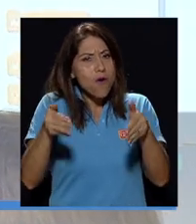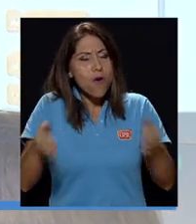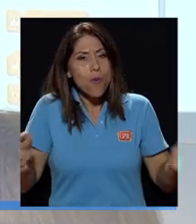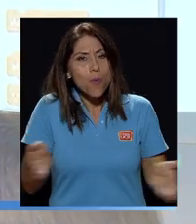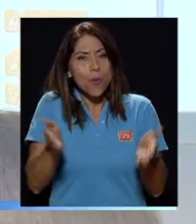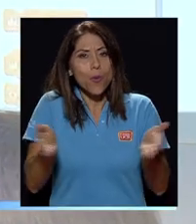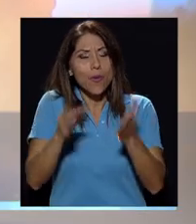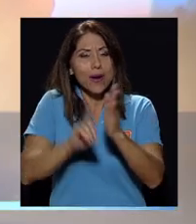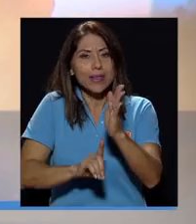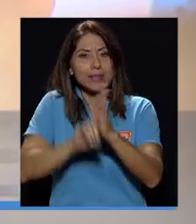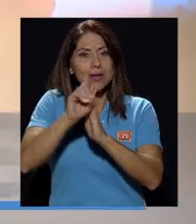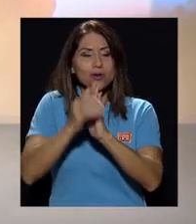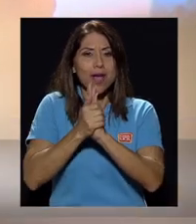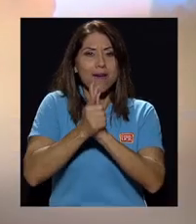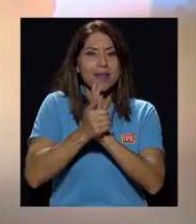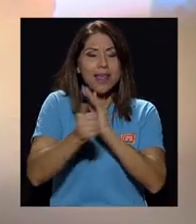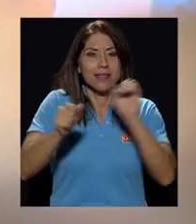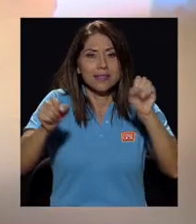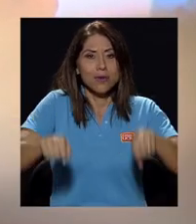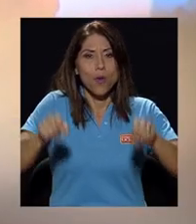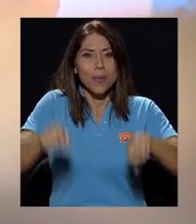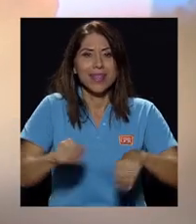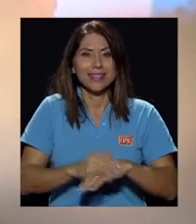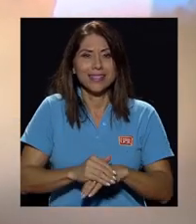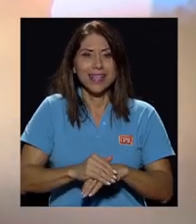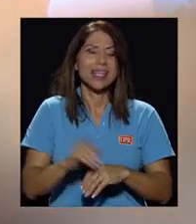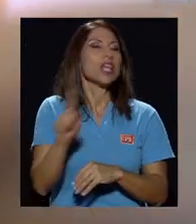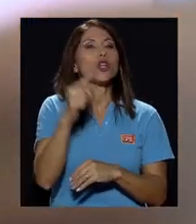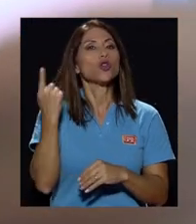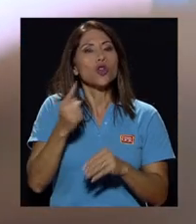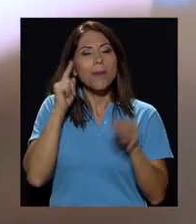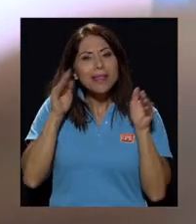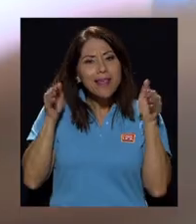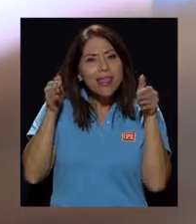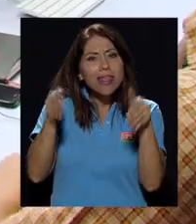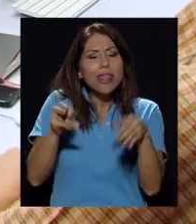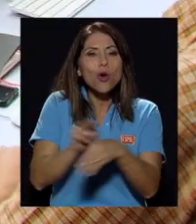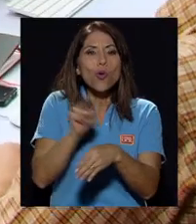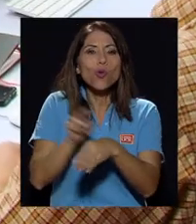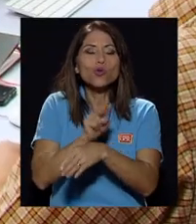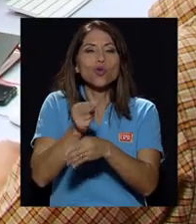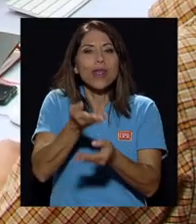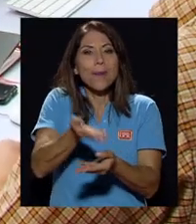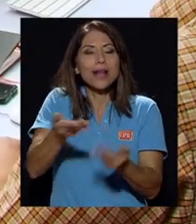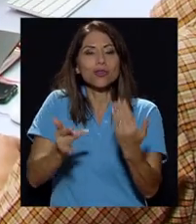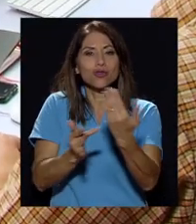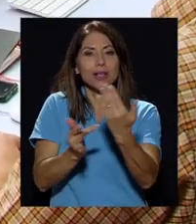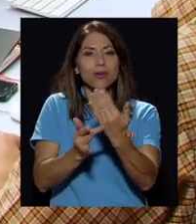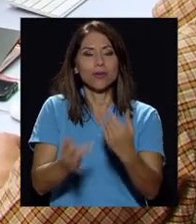promover el desarrollo de habilidades y competencias más que en el uso de aparatos tecnológicos